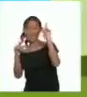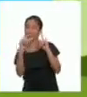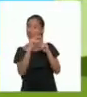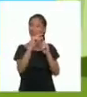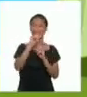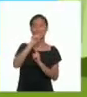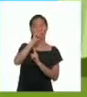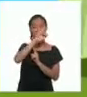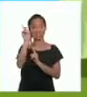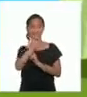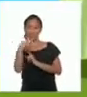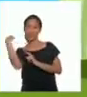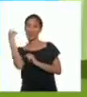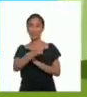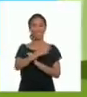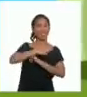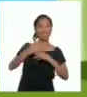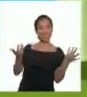magia de las palabras con la señora vizcacha la señora y